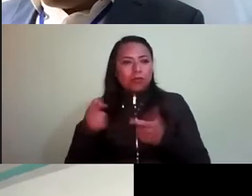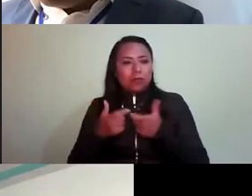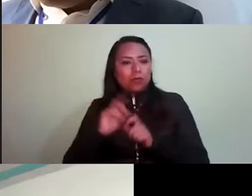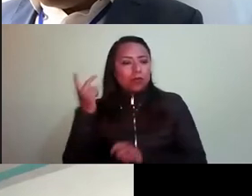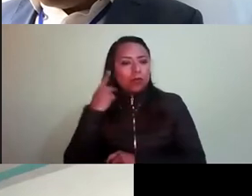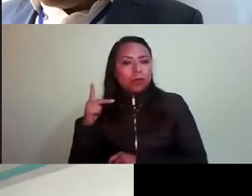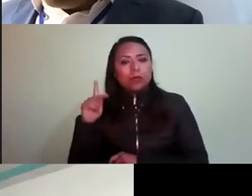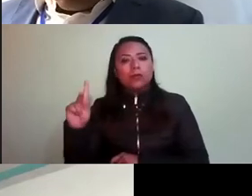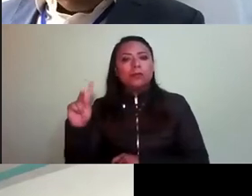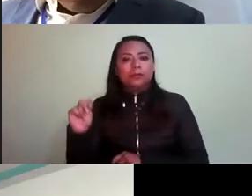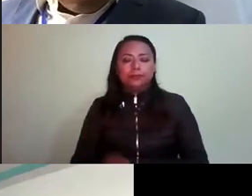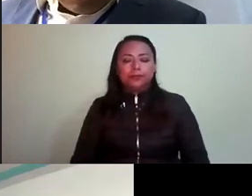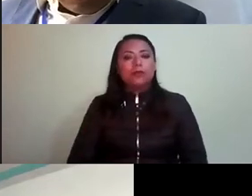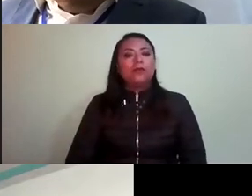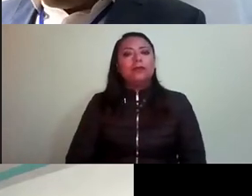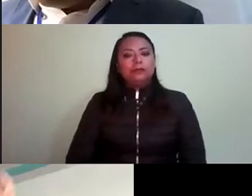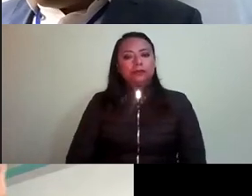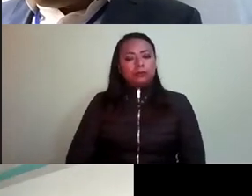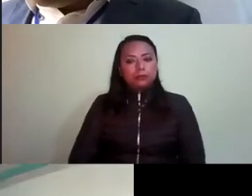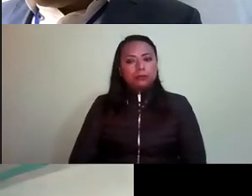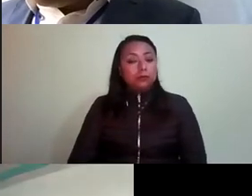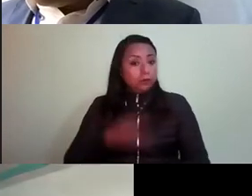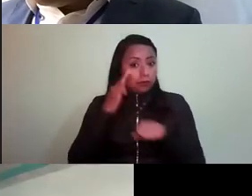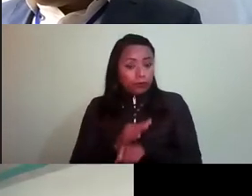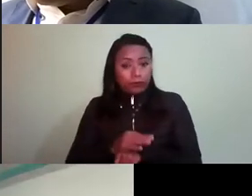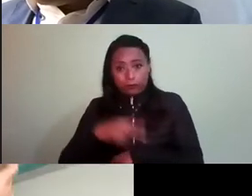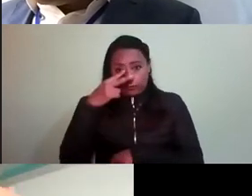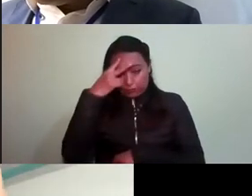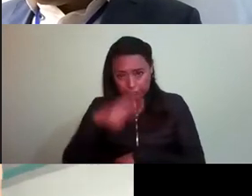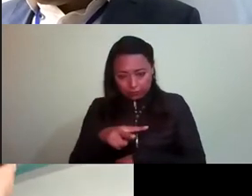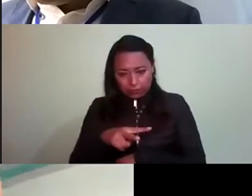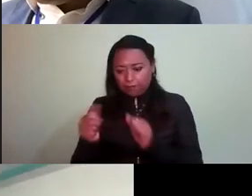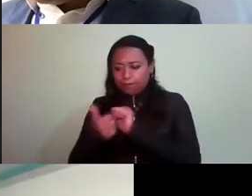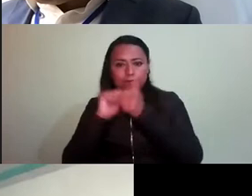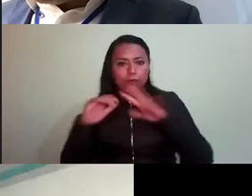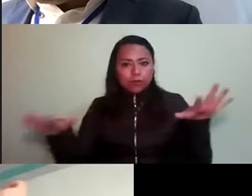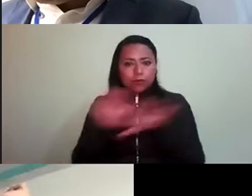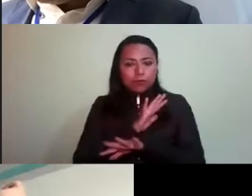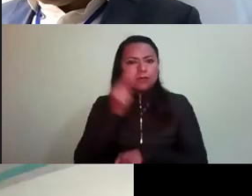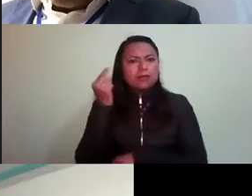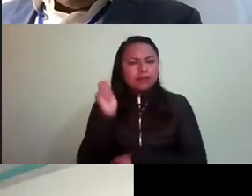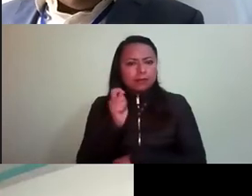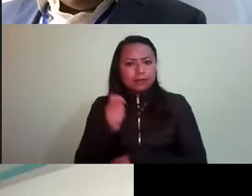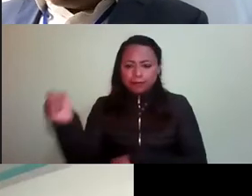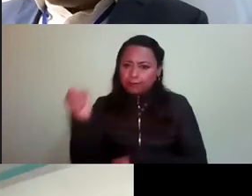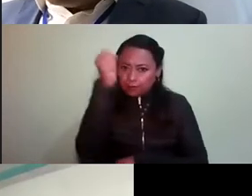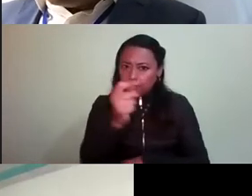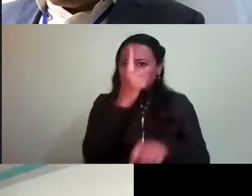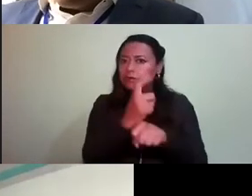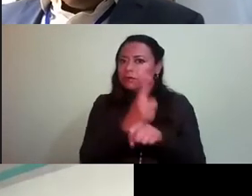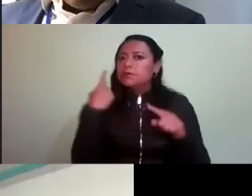correspondiente. La transformación de México implica colocar en el centro de la acción gubernamental a las niñas y niños